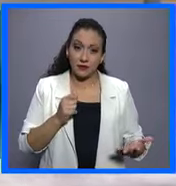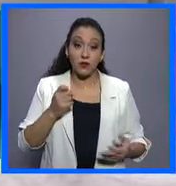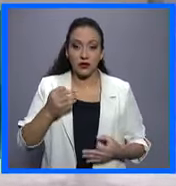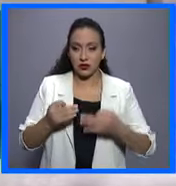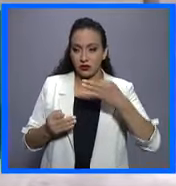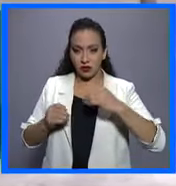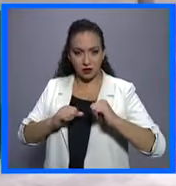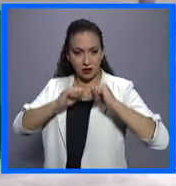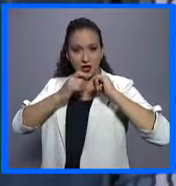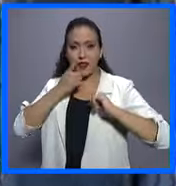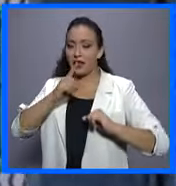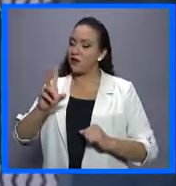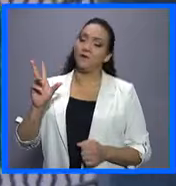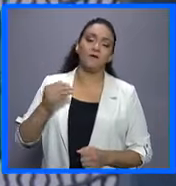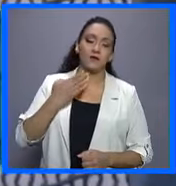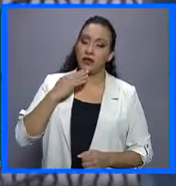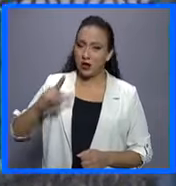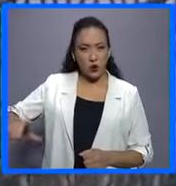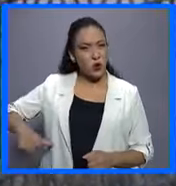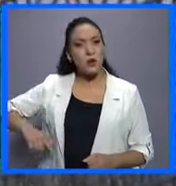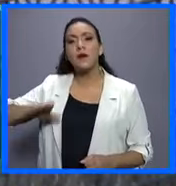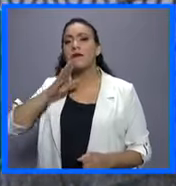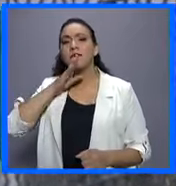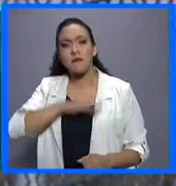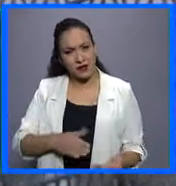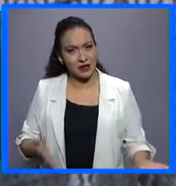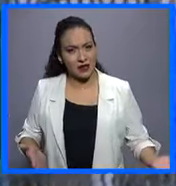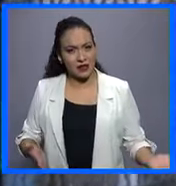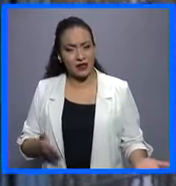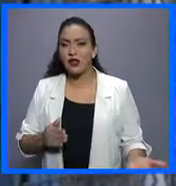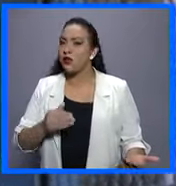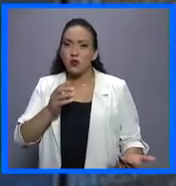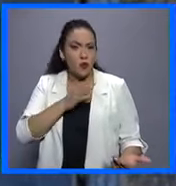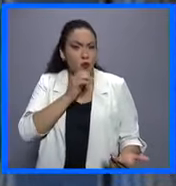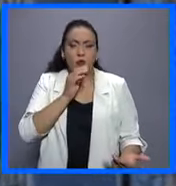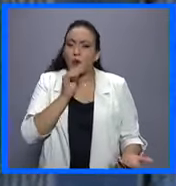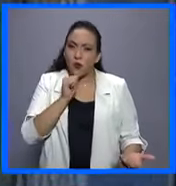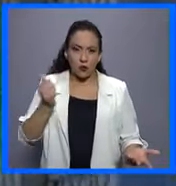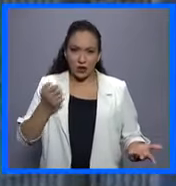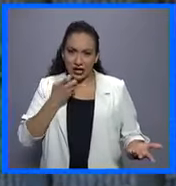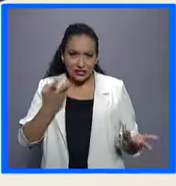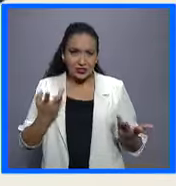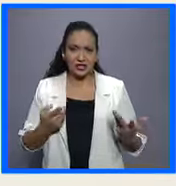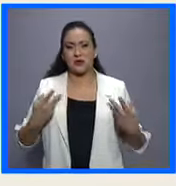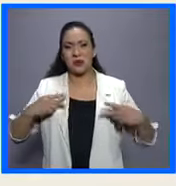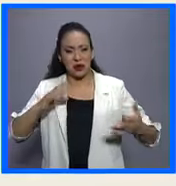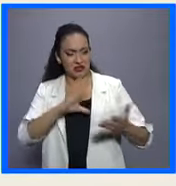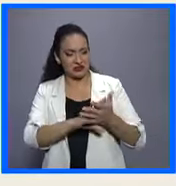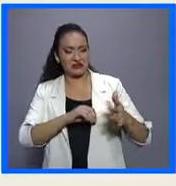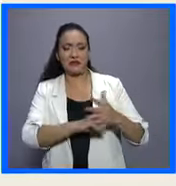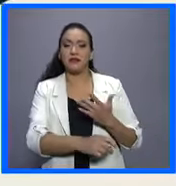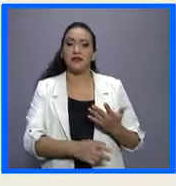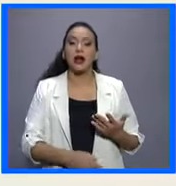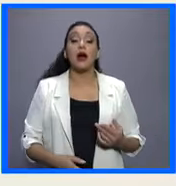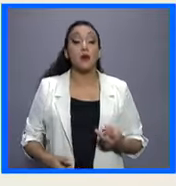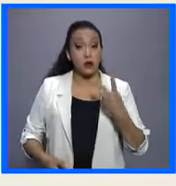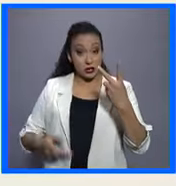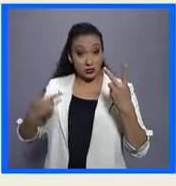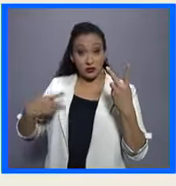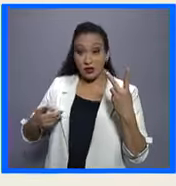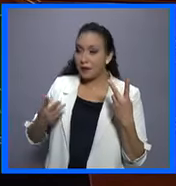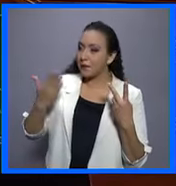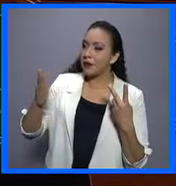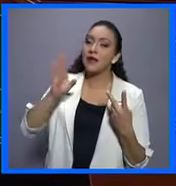Tribunal Regional condenó al Estado mexicano a declarar inconvencional esta figura. Además, ambos solicitan que